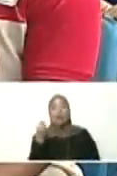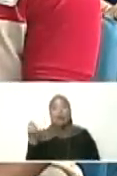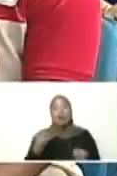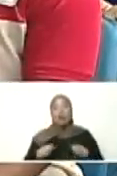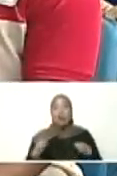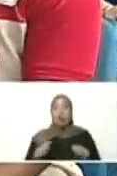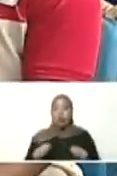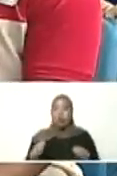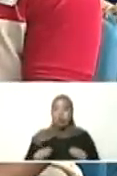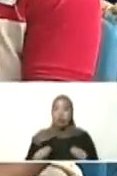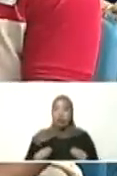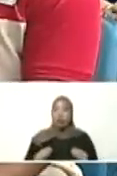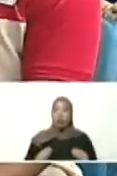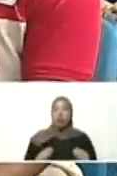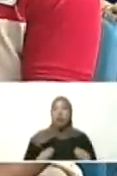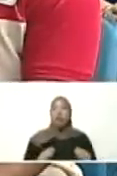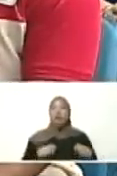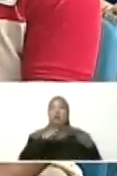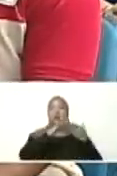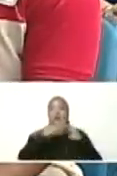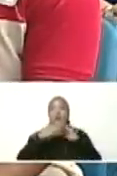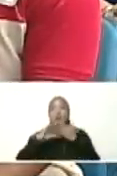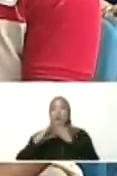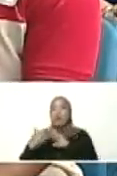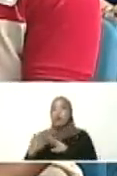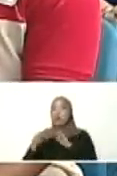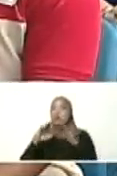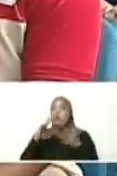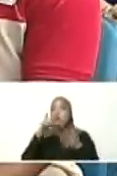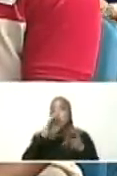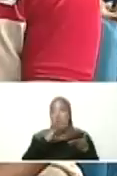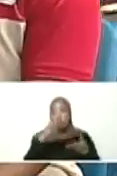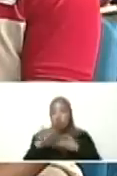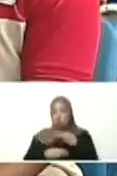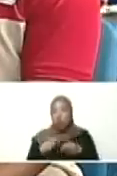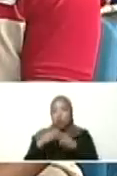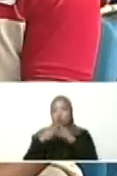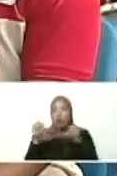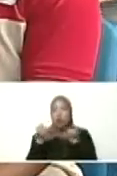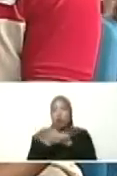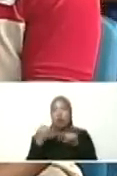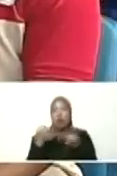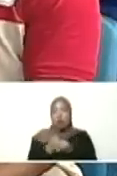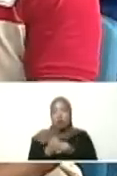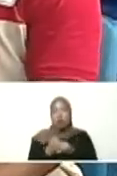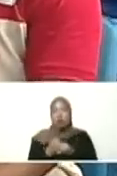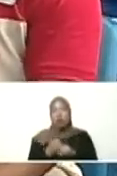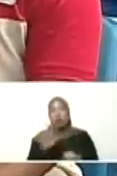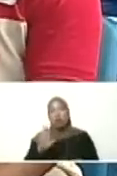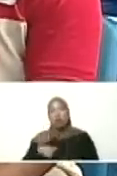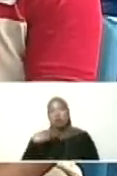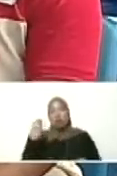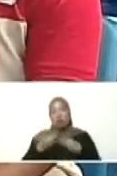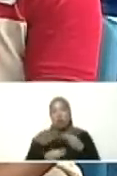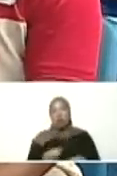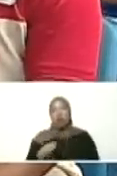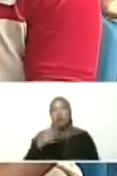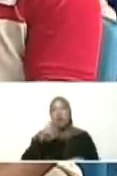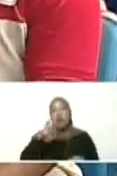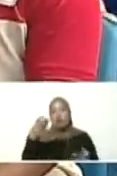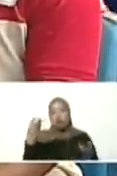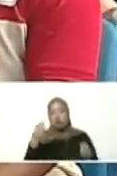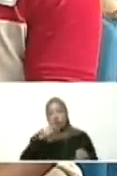vivido en el poder popular. Los consejos comunales, las comunas, los comités de trabajo, presidente, el poder popular tiene mucho que